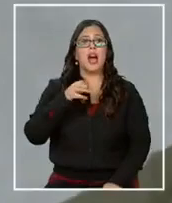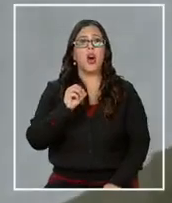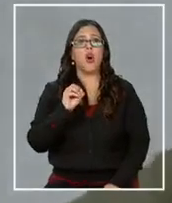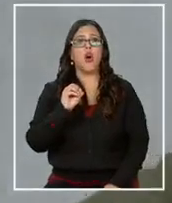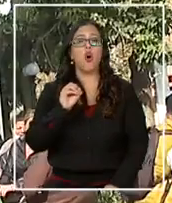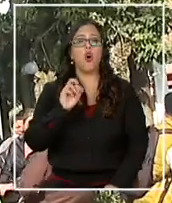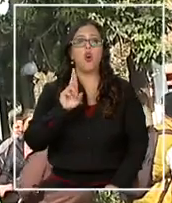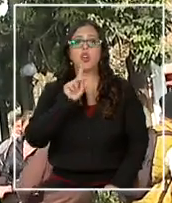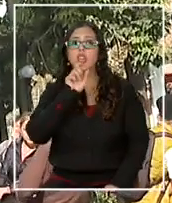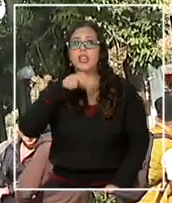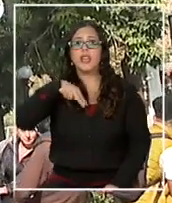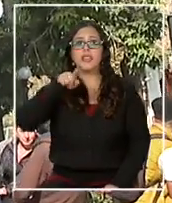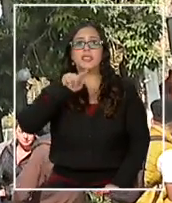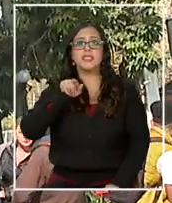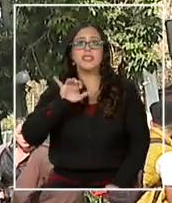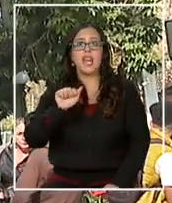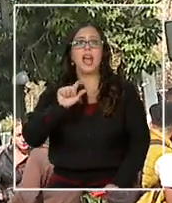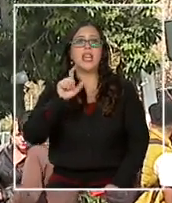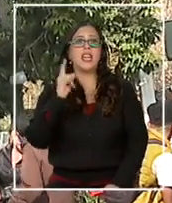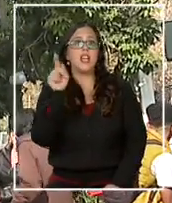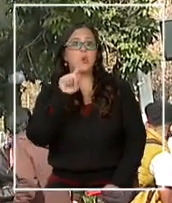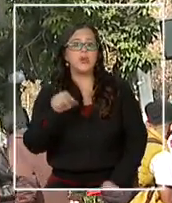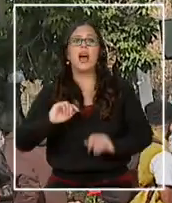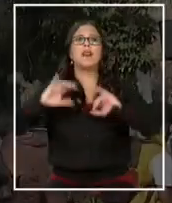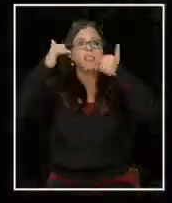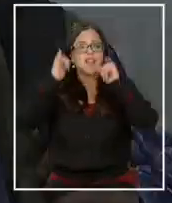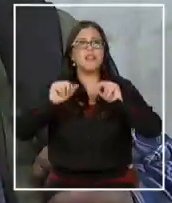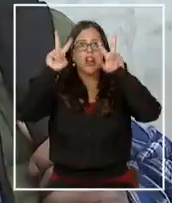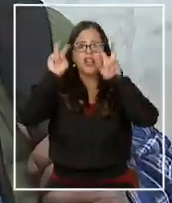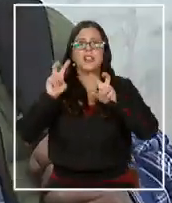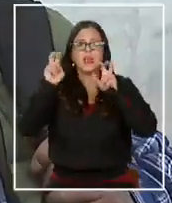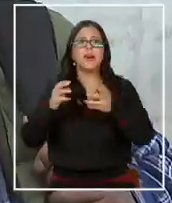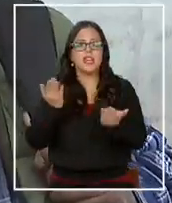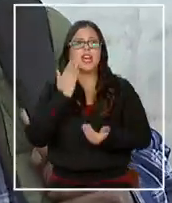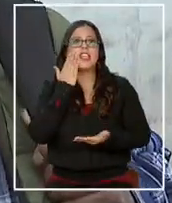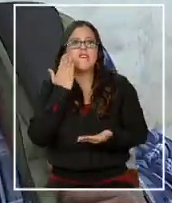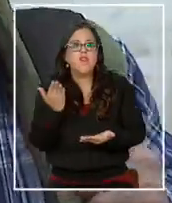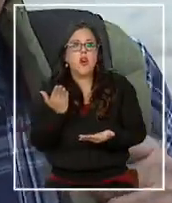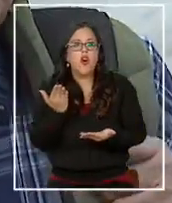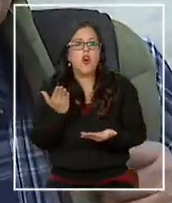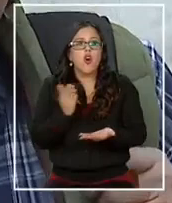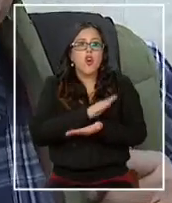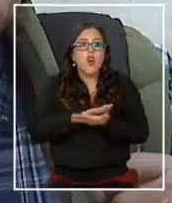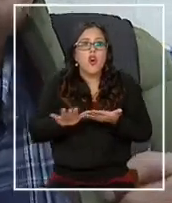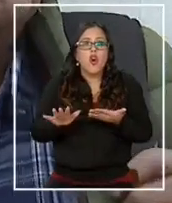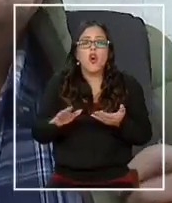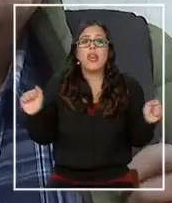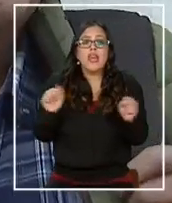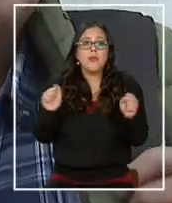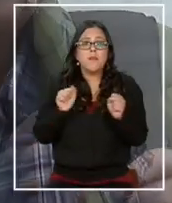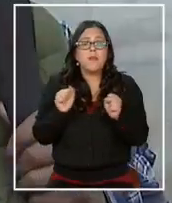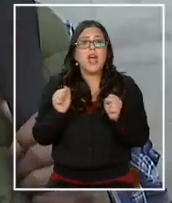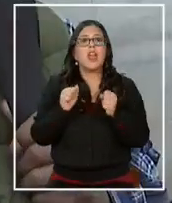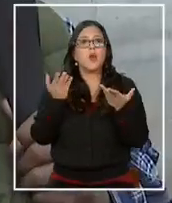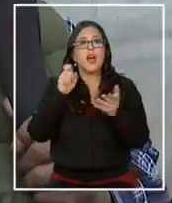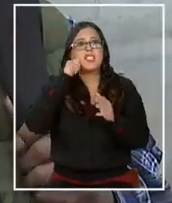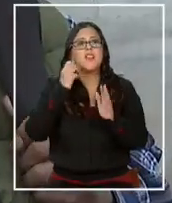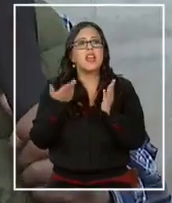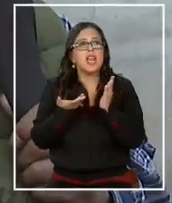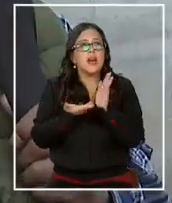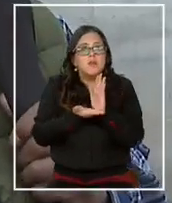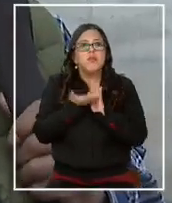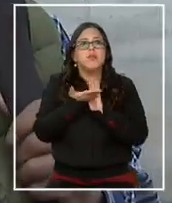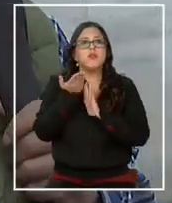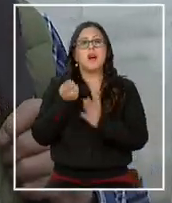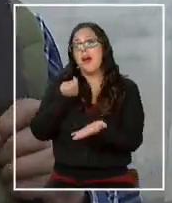Luis celebraron la noticia del aumento del bono invierno. Claro que ayuda, po. En los tiempos que vivimos, claro que ayuda. Vamos a comprar parafina,